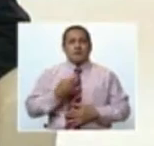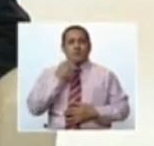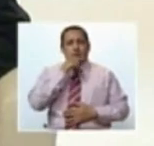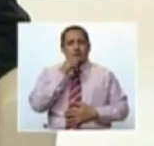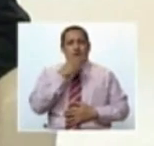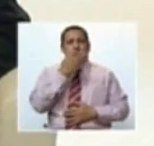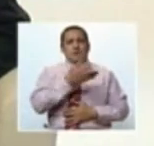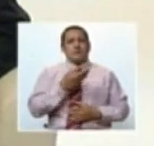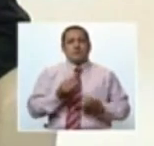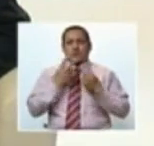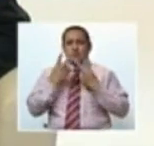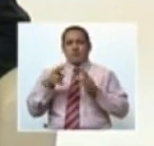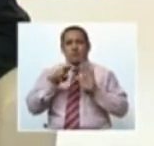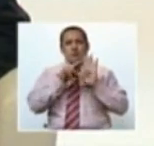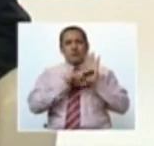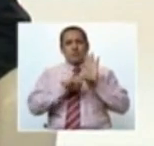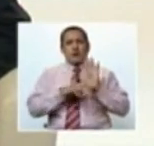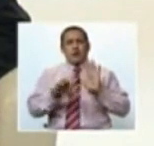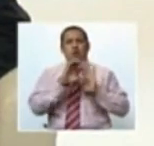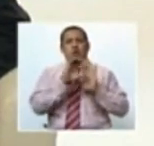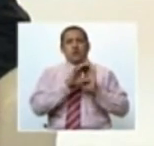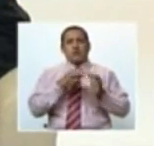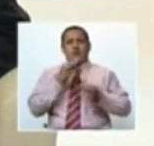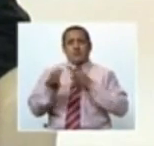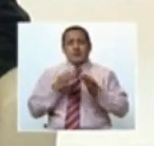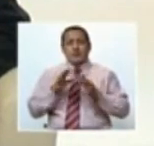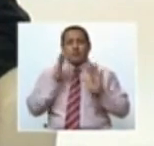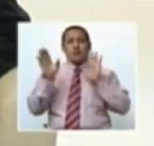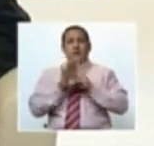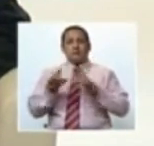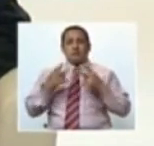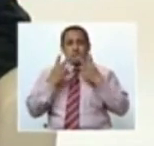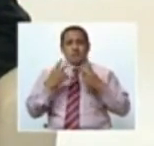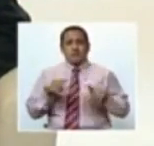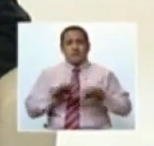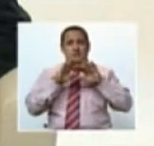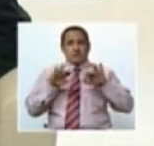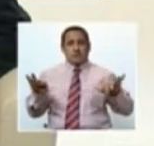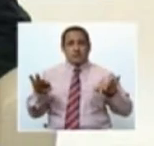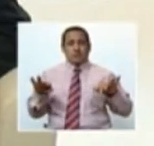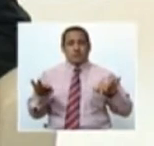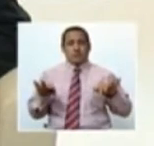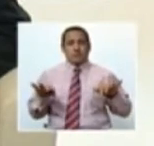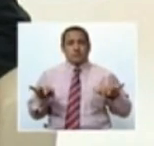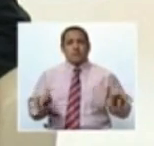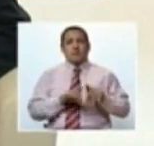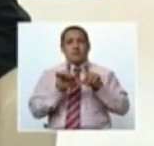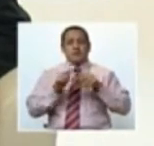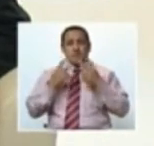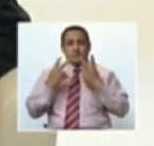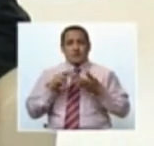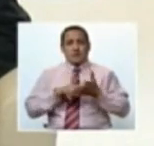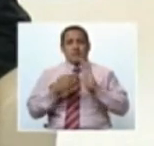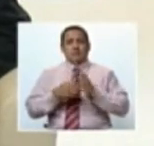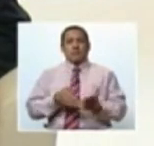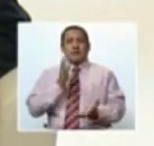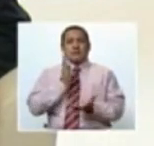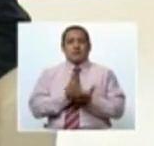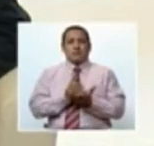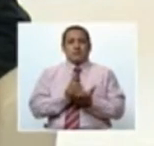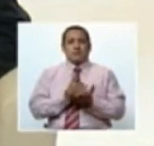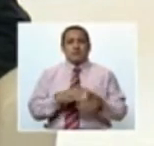una indemnización, dado que hay una norma del Código Civil que establece que en estos casos de separaciones de hecho ocurre